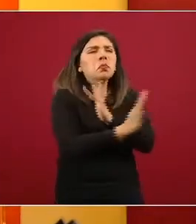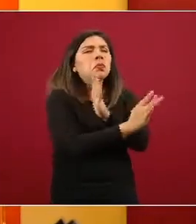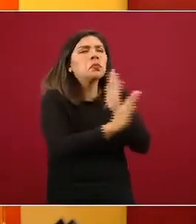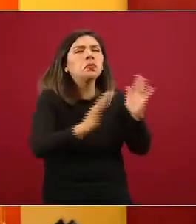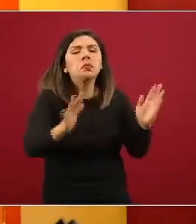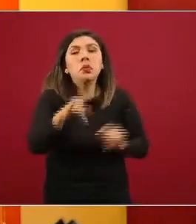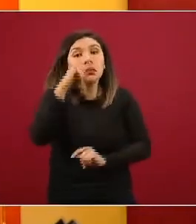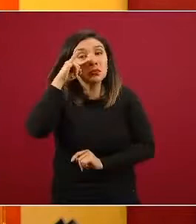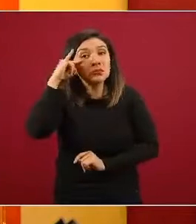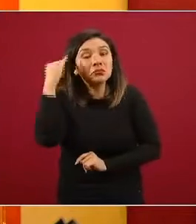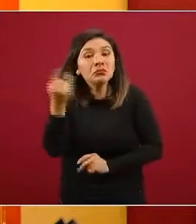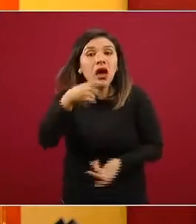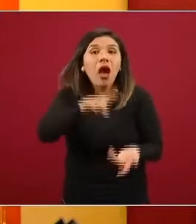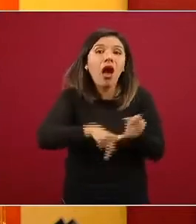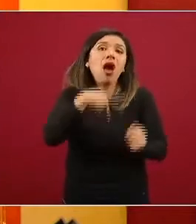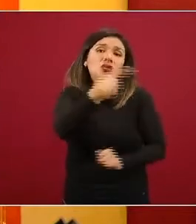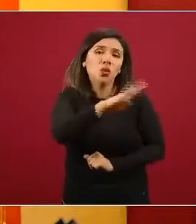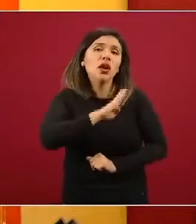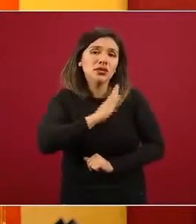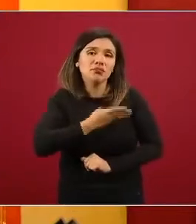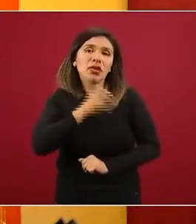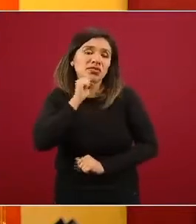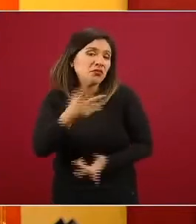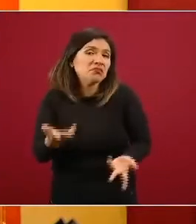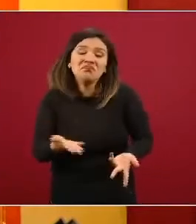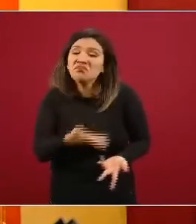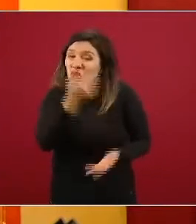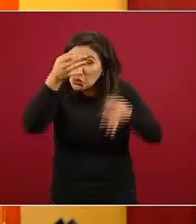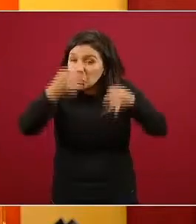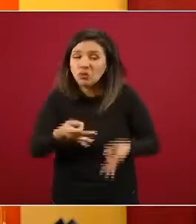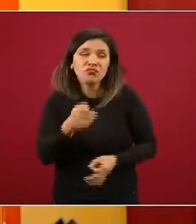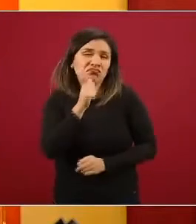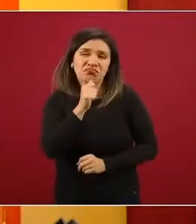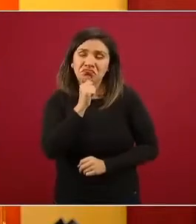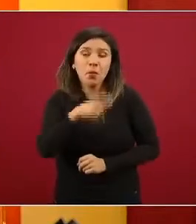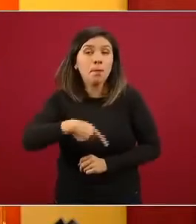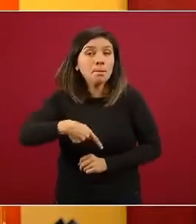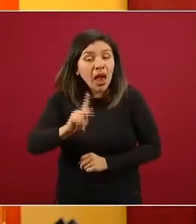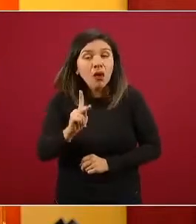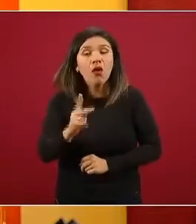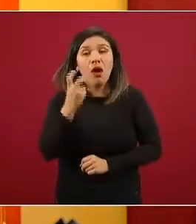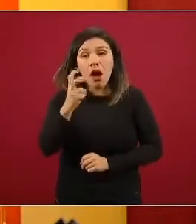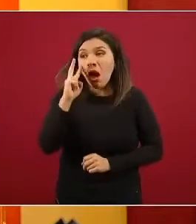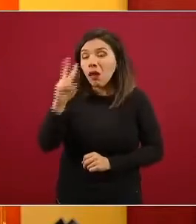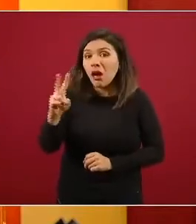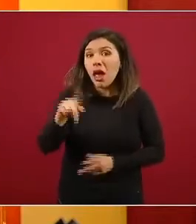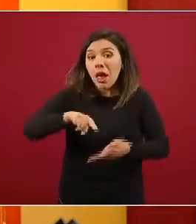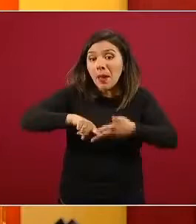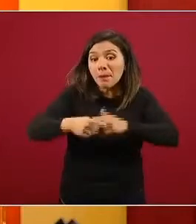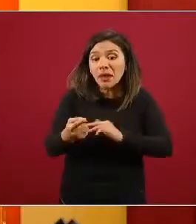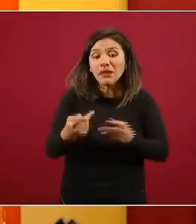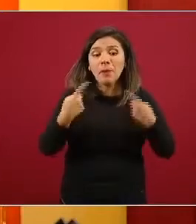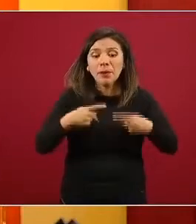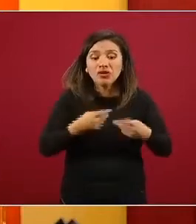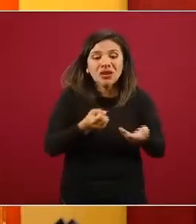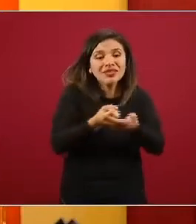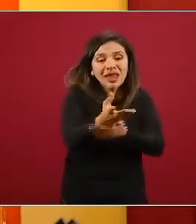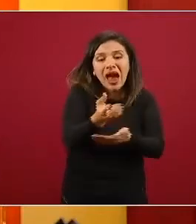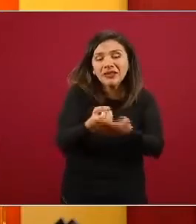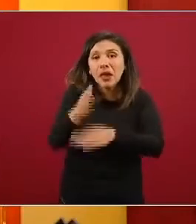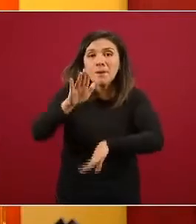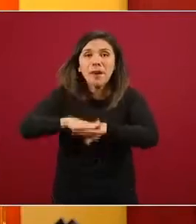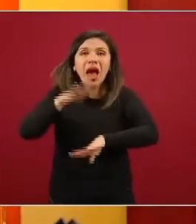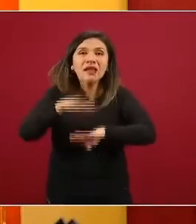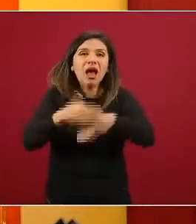que está en España. No se puede saber. Pero en la medida en que empieza el desconfinamiento, la